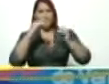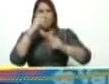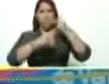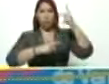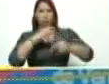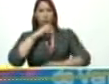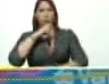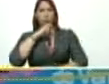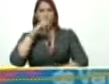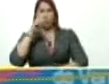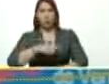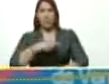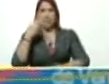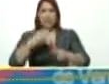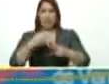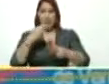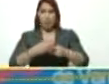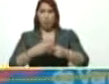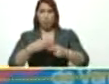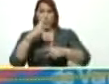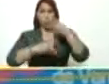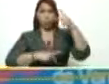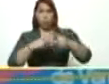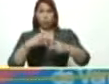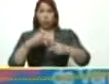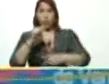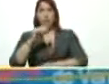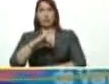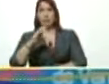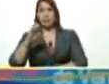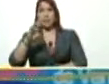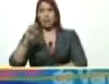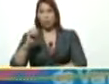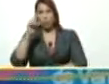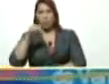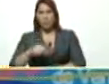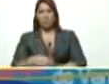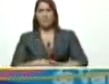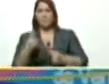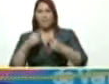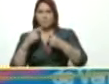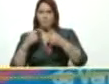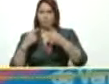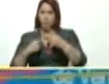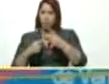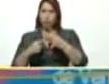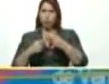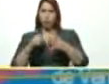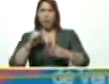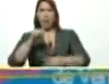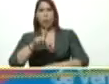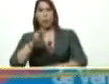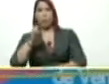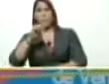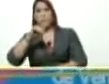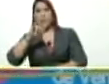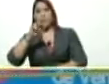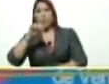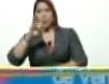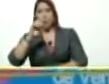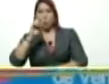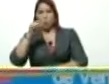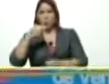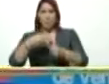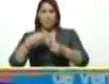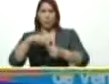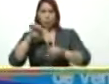la producción de hierro, la producción de acero, la producción de briqueta, la producción de aluminio, la producción de